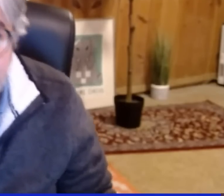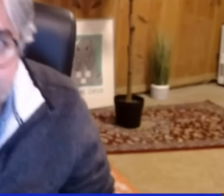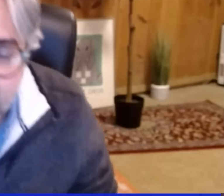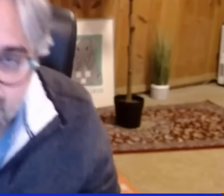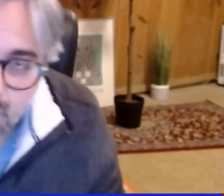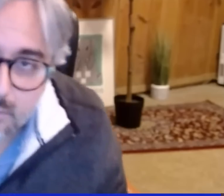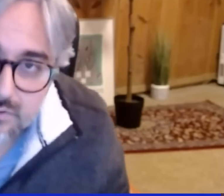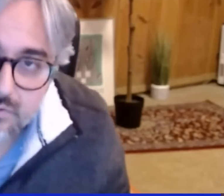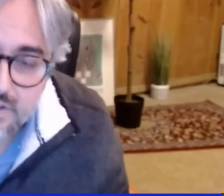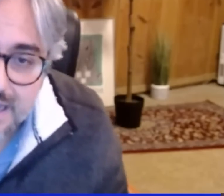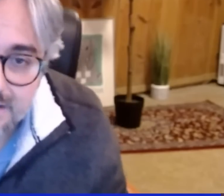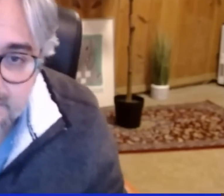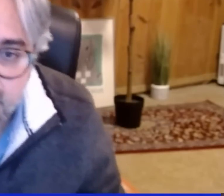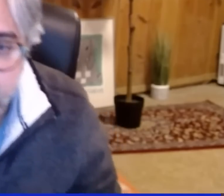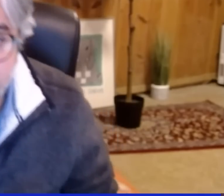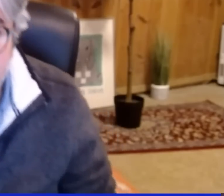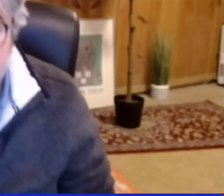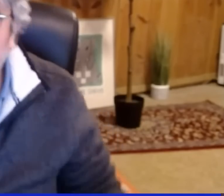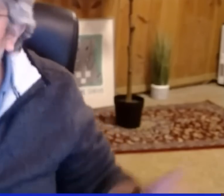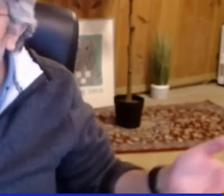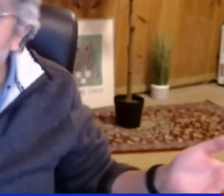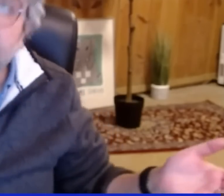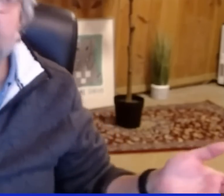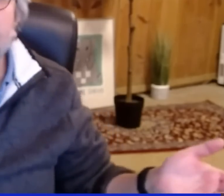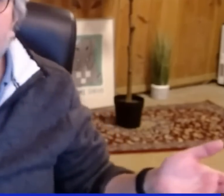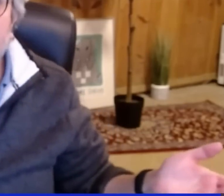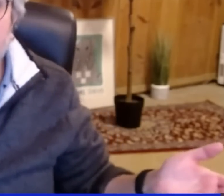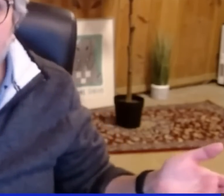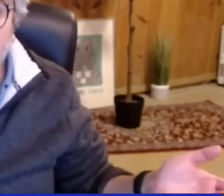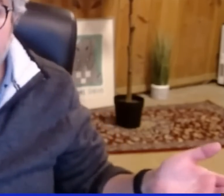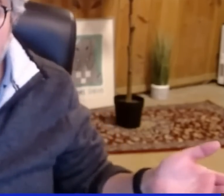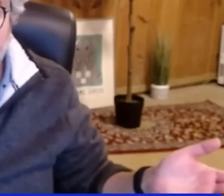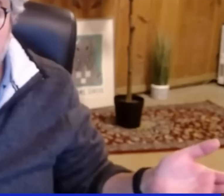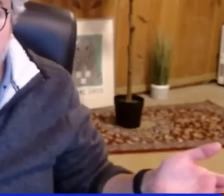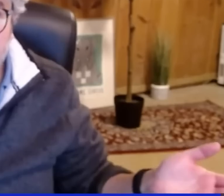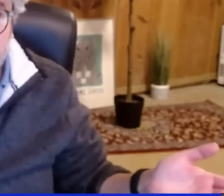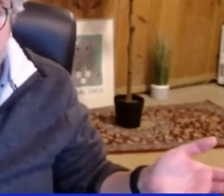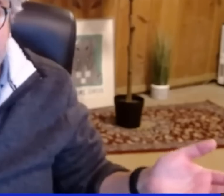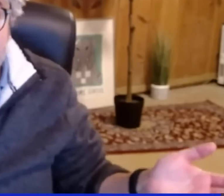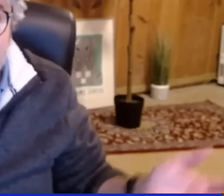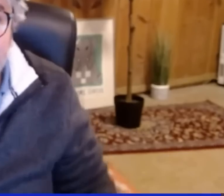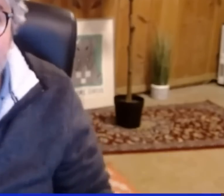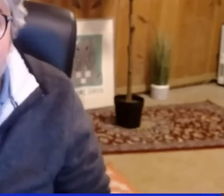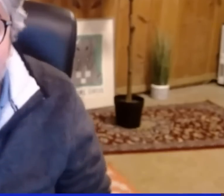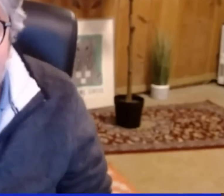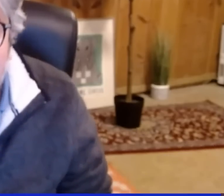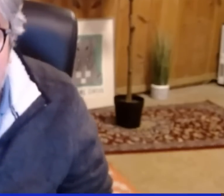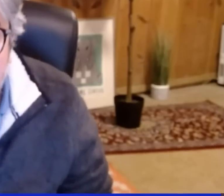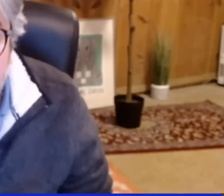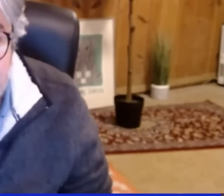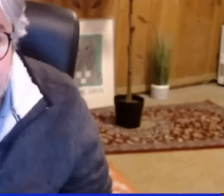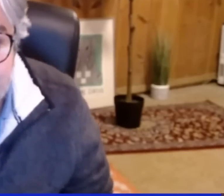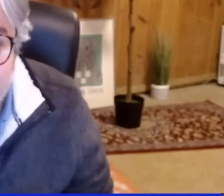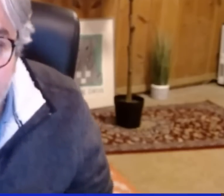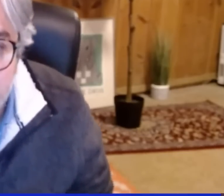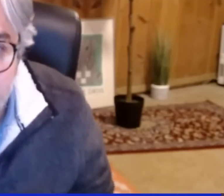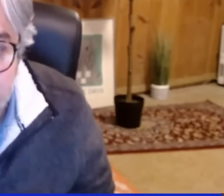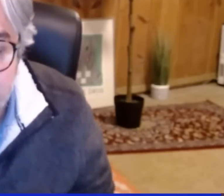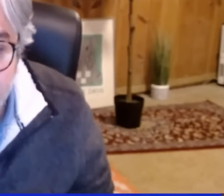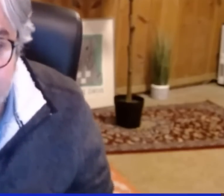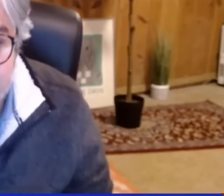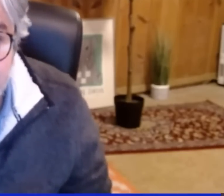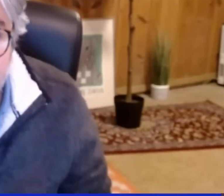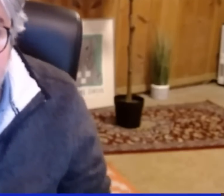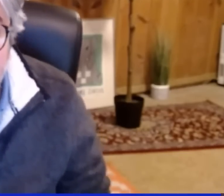quien ayer en sus argumentos finales cuestionaba que pues, ¿dónde está el dinero de Genaro García Luna? El presidente dijo, pues ahí está la demanda por 700 millones